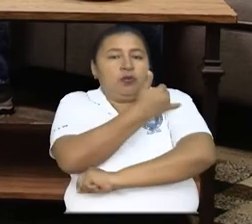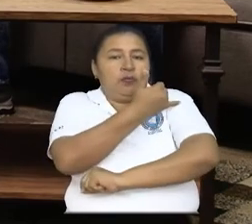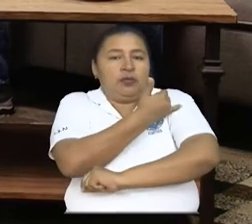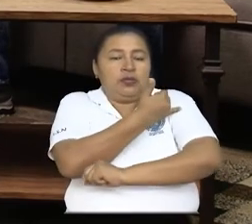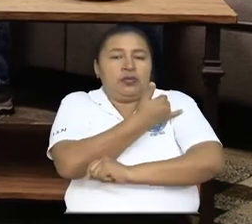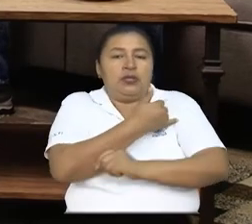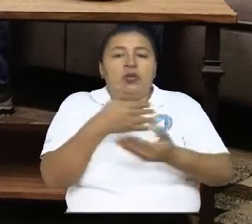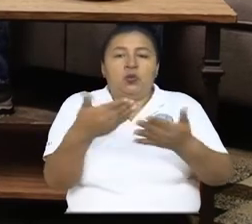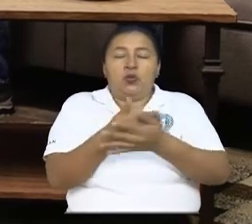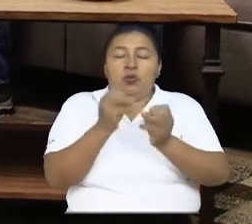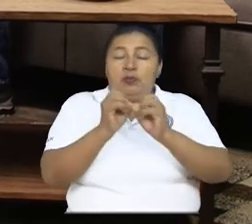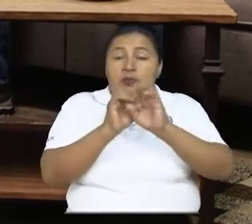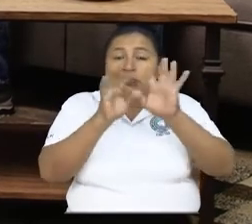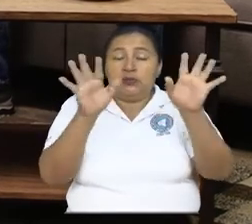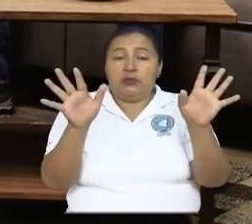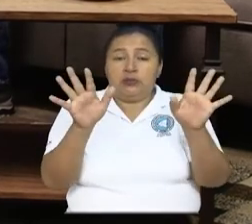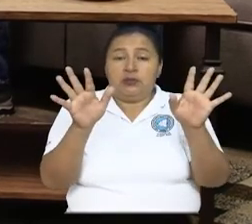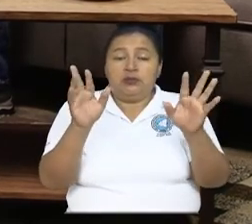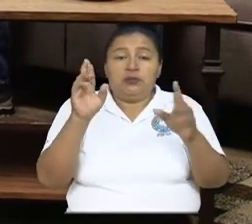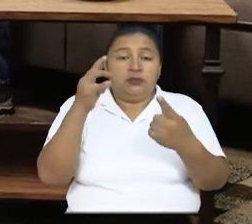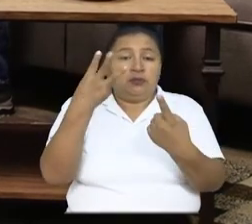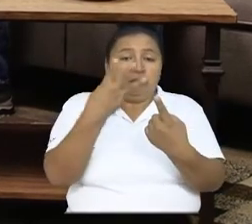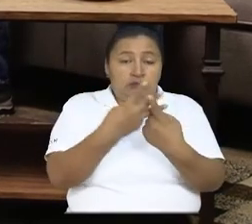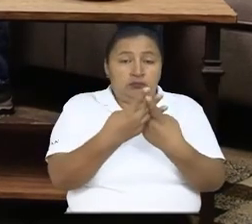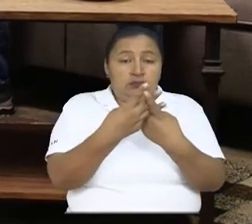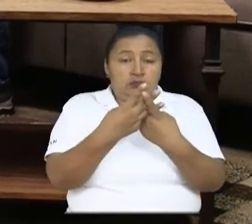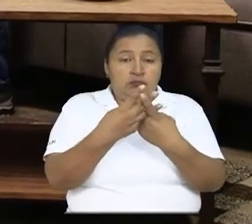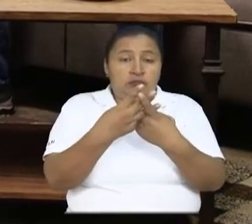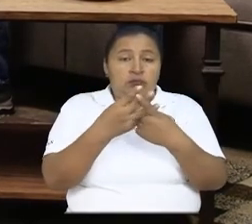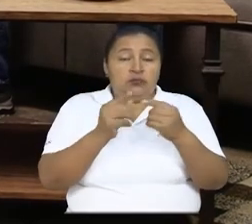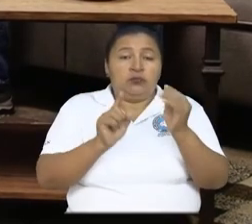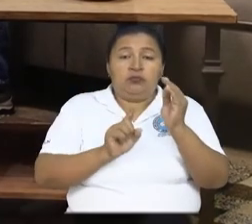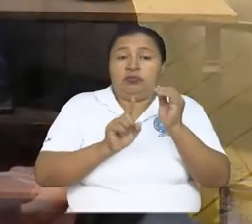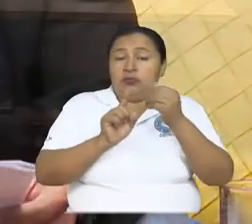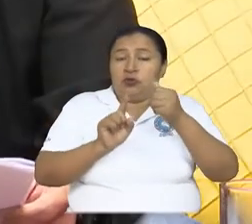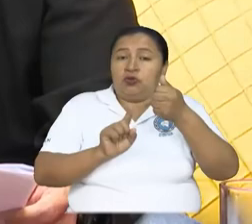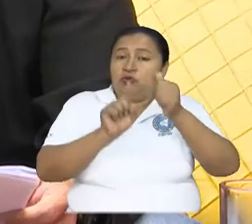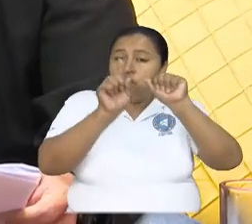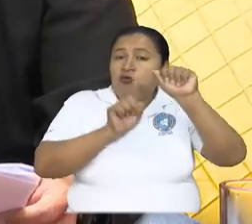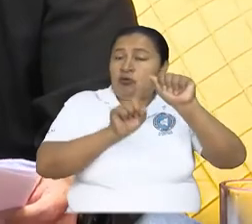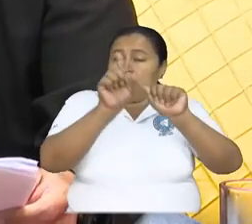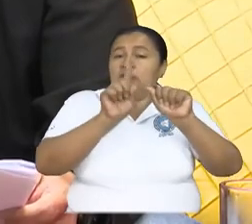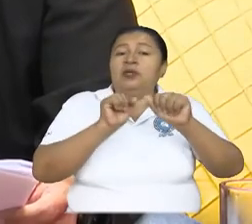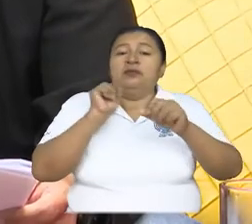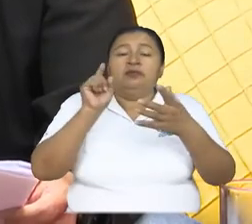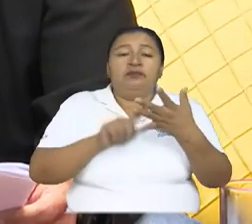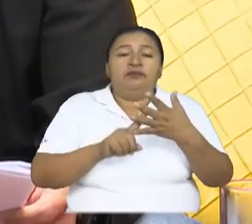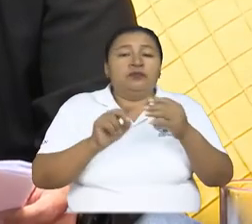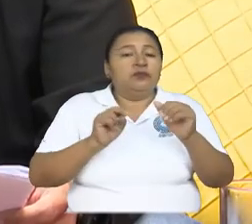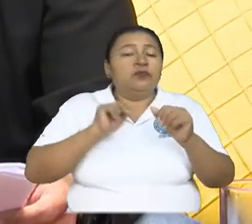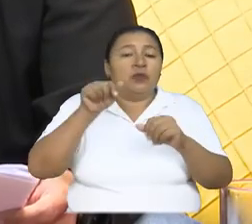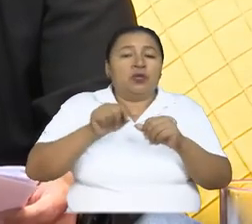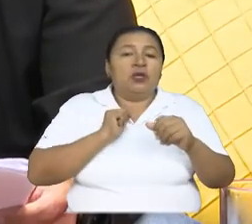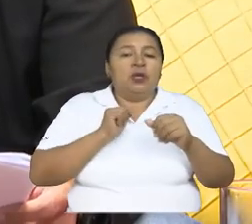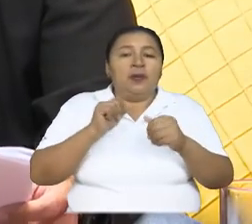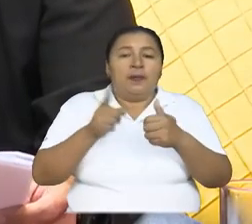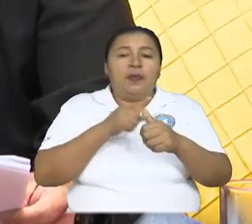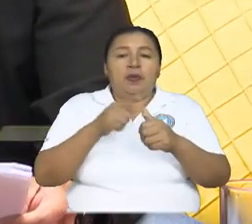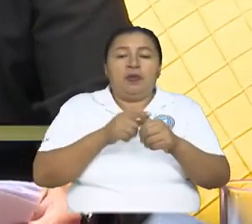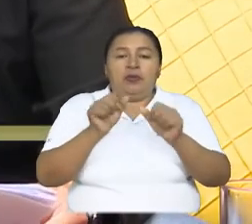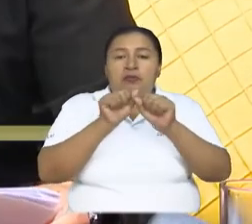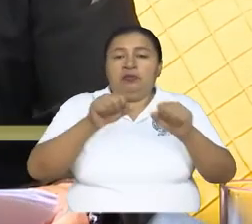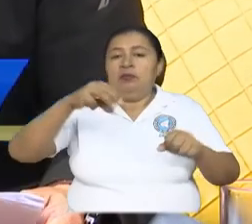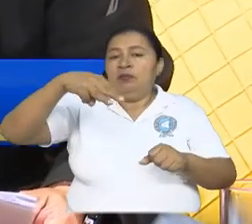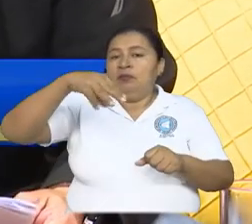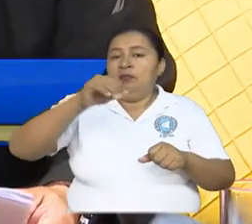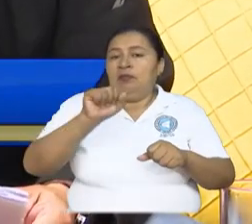nuevo amanecer de la región autónoma de la costa caribe norte y el reemplazo del hospital primario sanjosé de matiguás